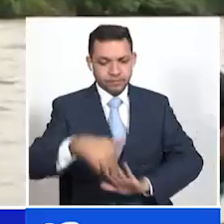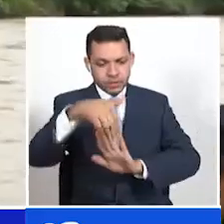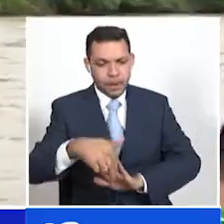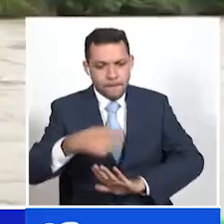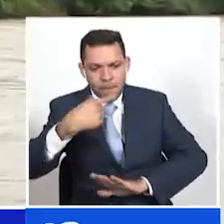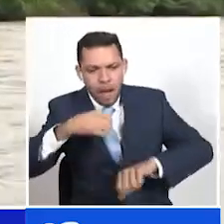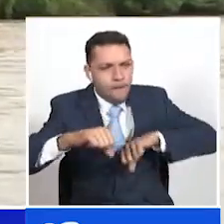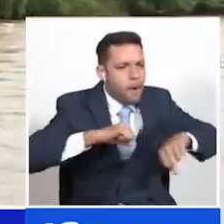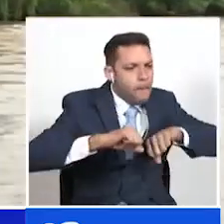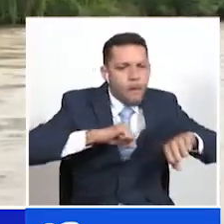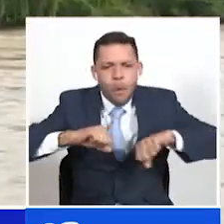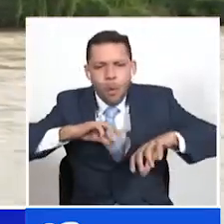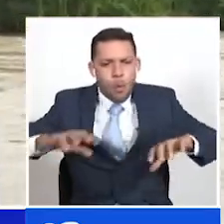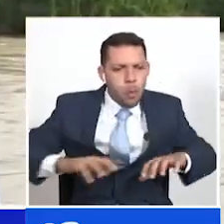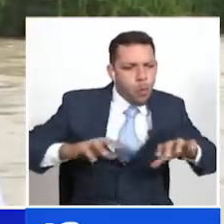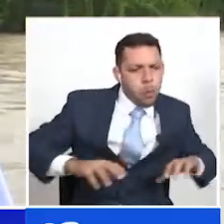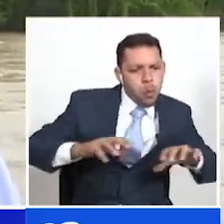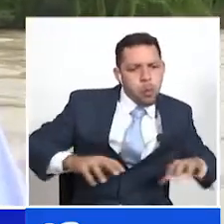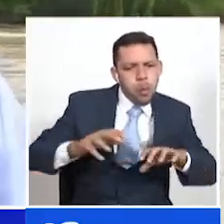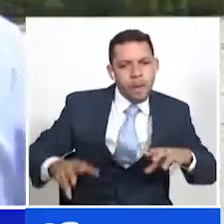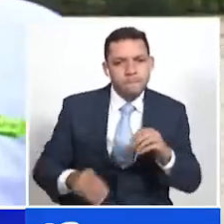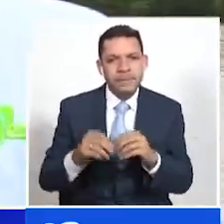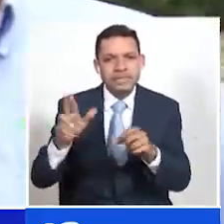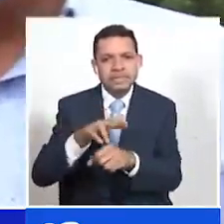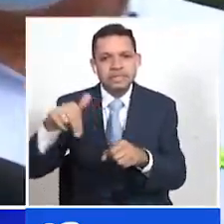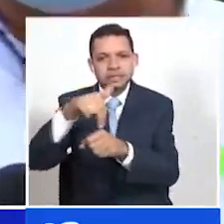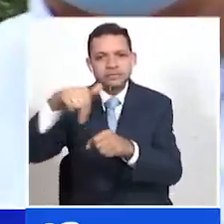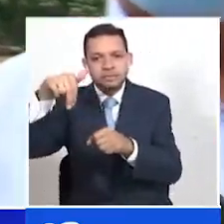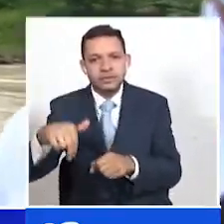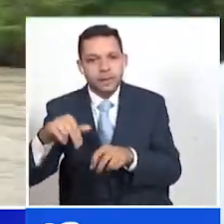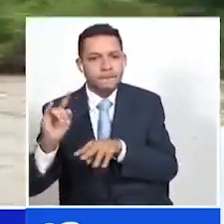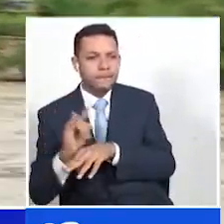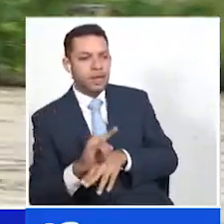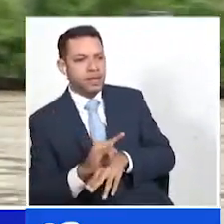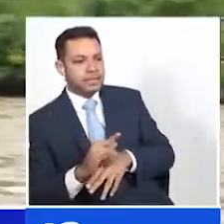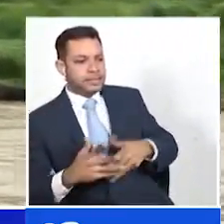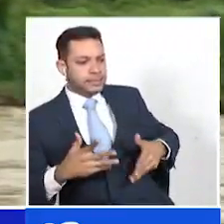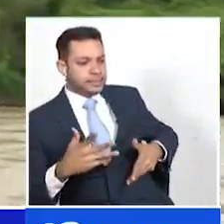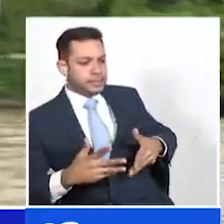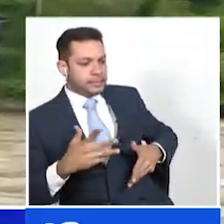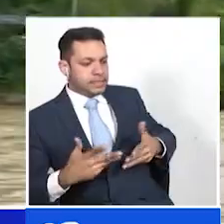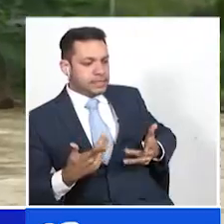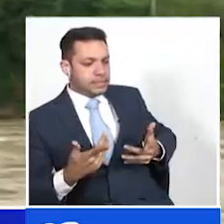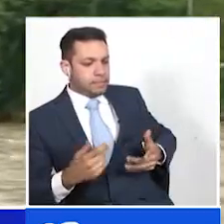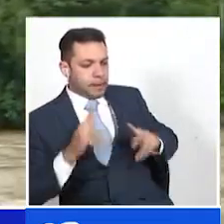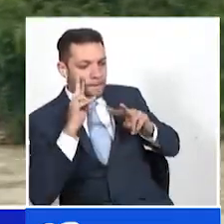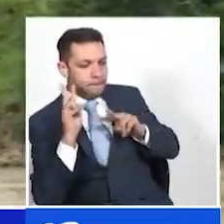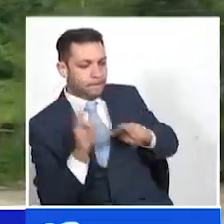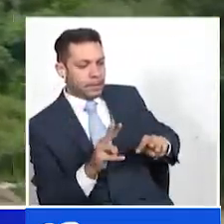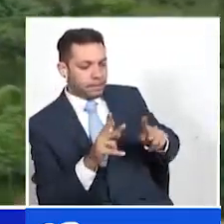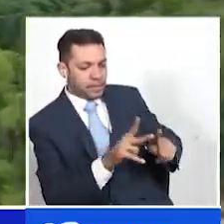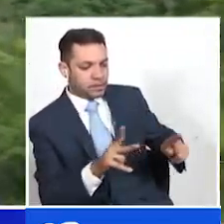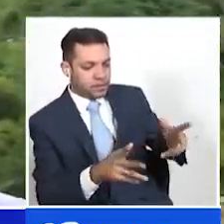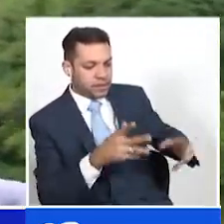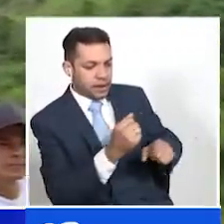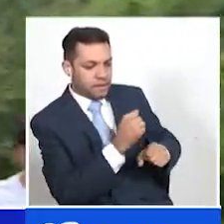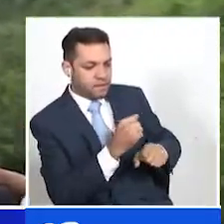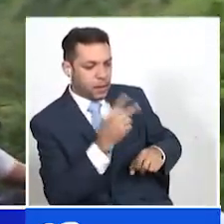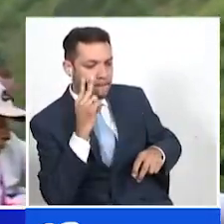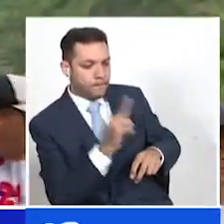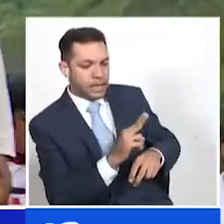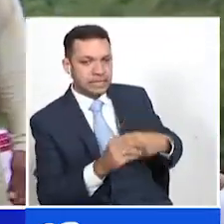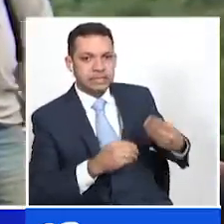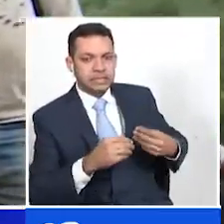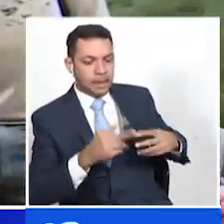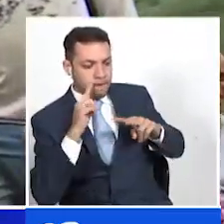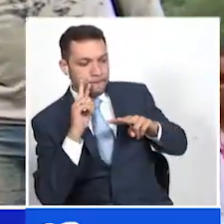riesgo, están observando ustedes los ciudadanos apostados en la parte alta de la montaña, expectantes de lo que pueda suceder y mirando